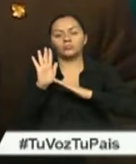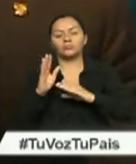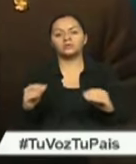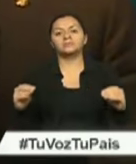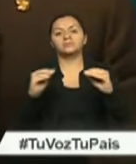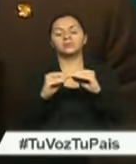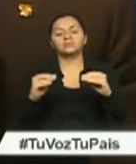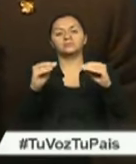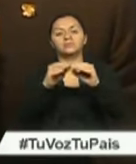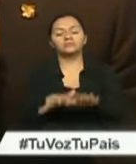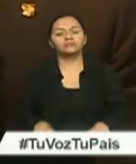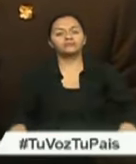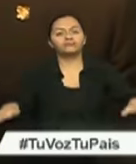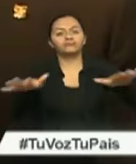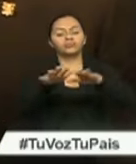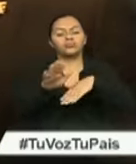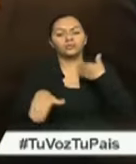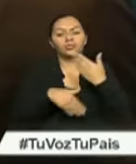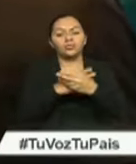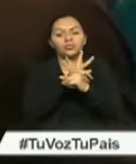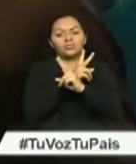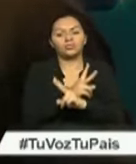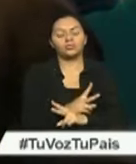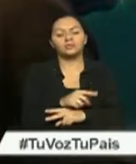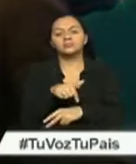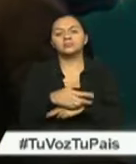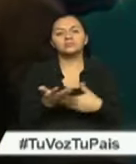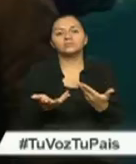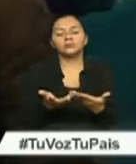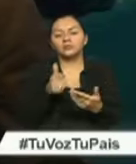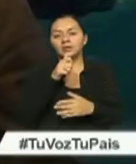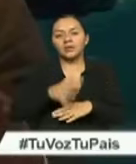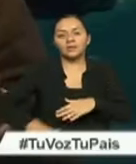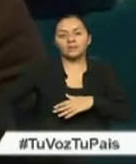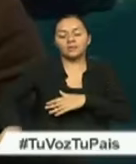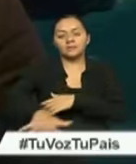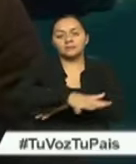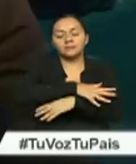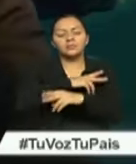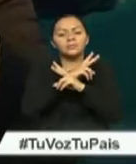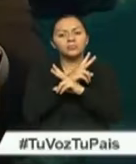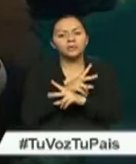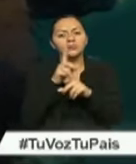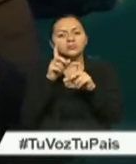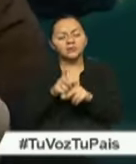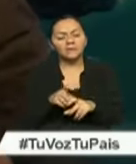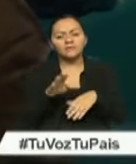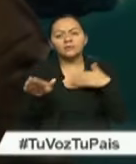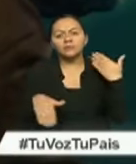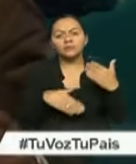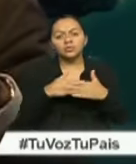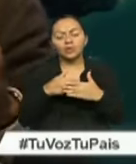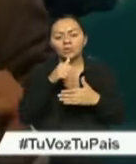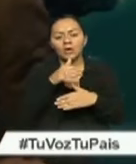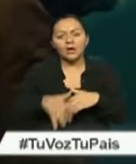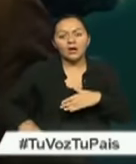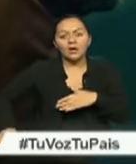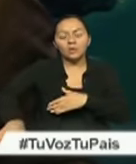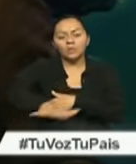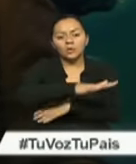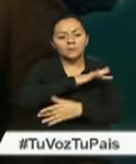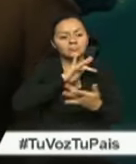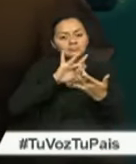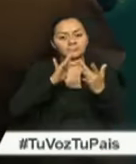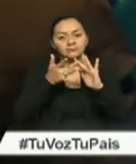las áreas totalmente protegidas en nuestras aguas. Protejamos los corredores oceánicos que las